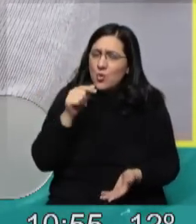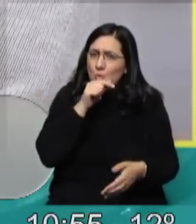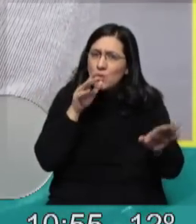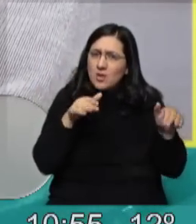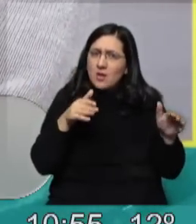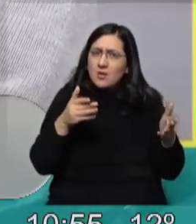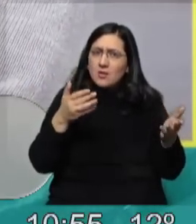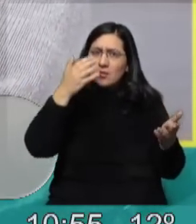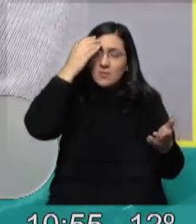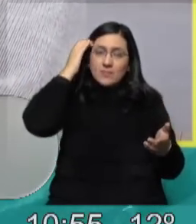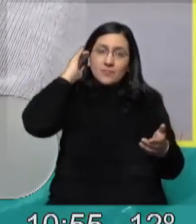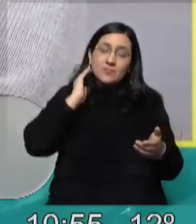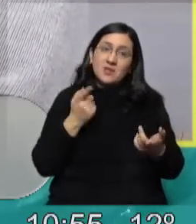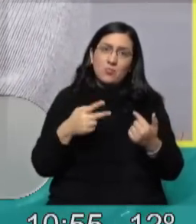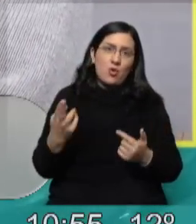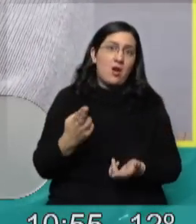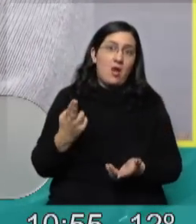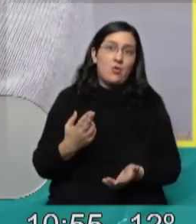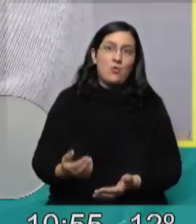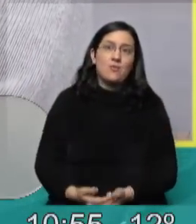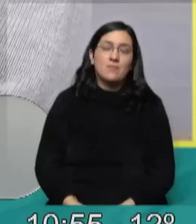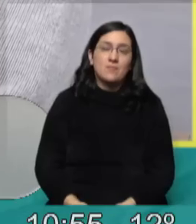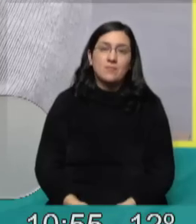Es como una constatación de que algo está mal.